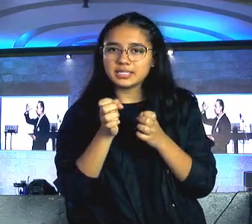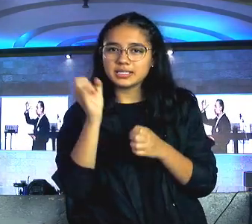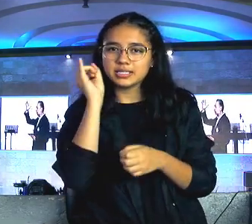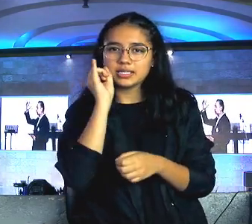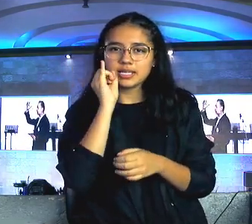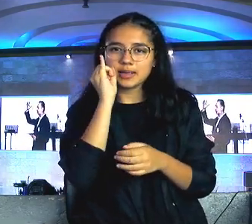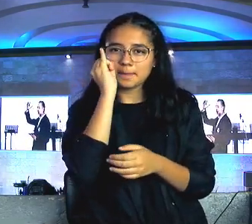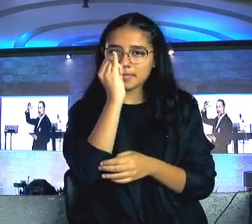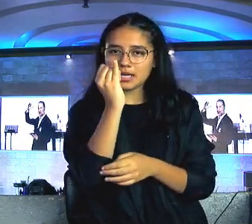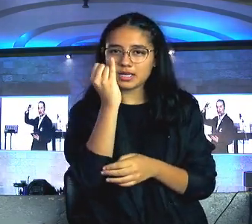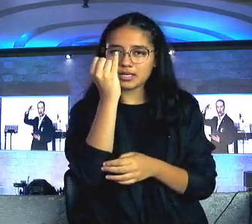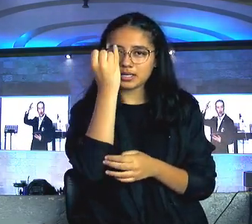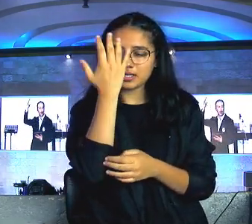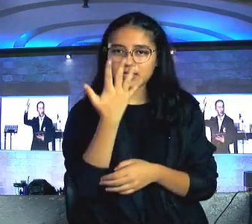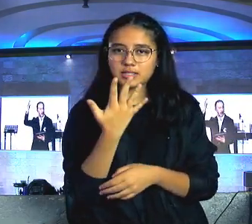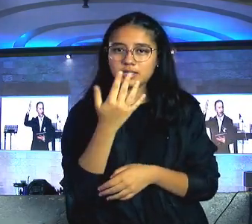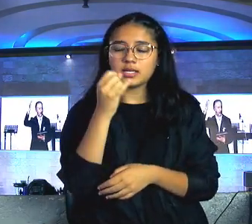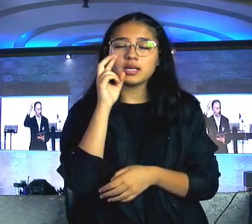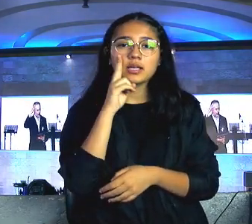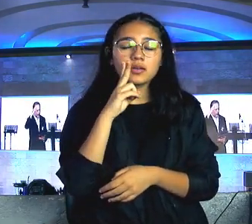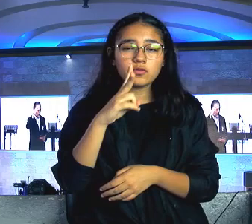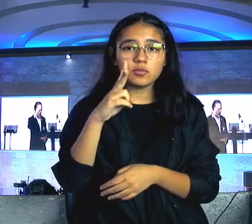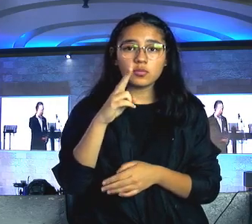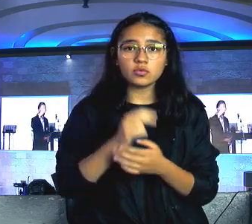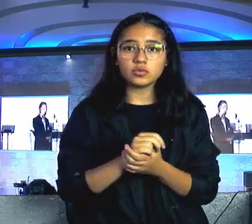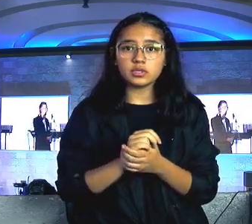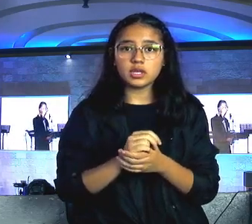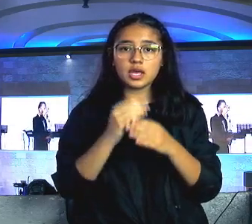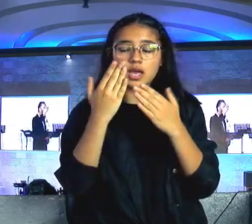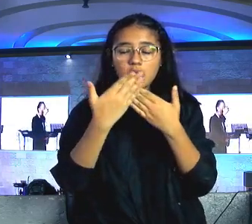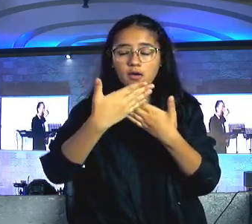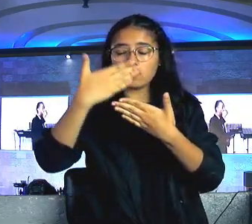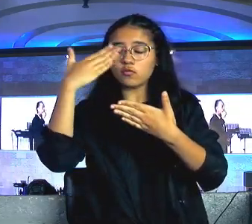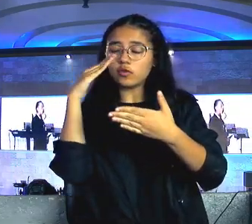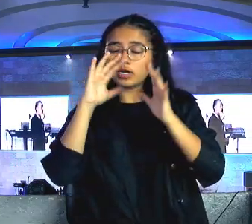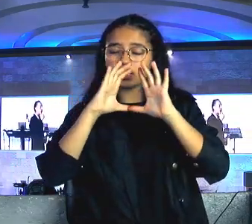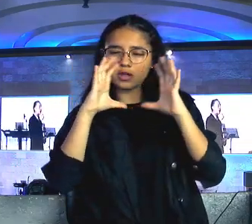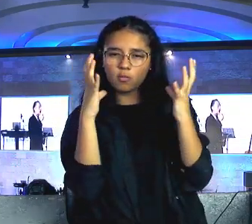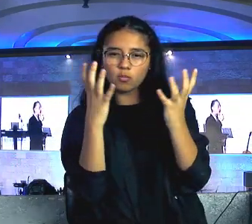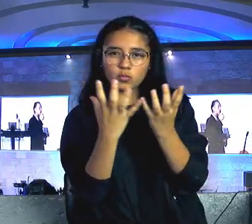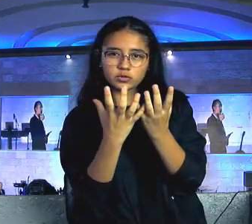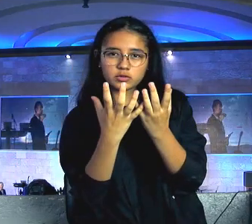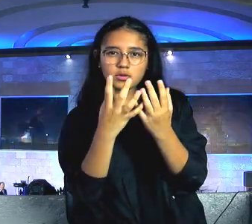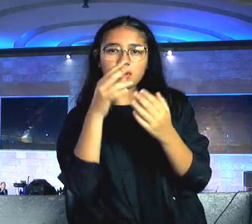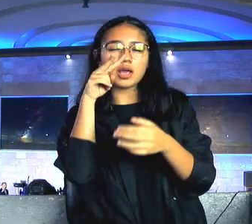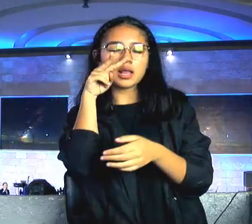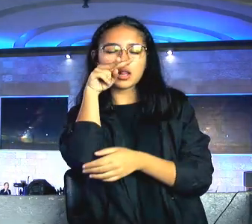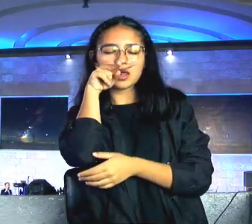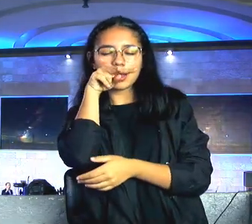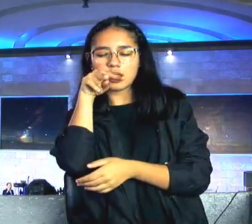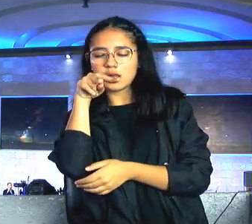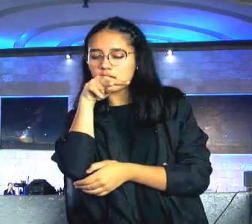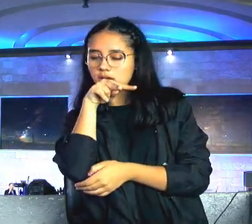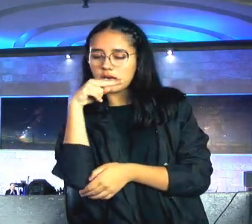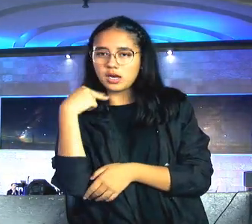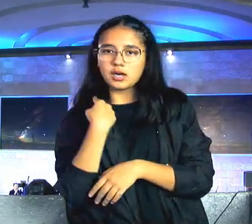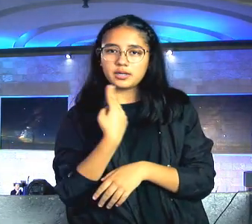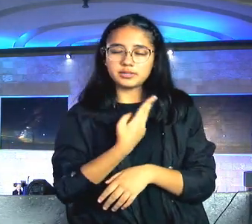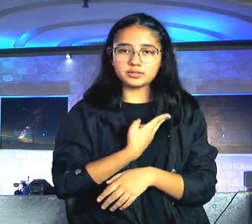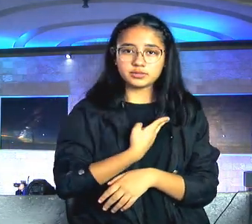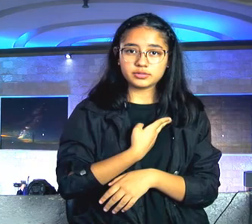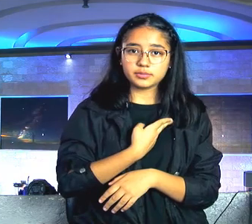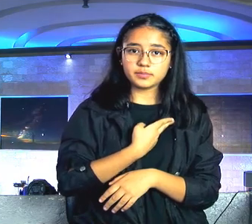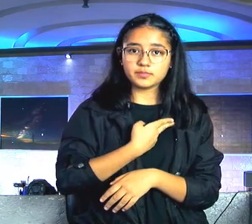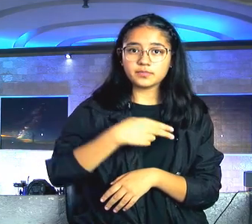Google Maps desde fuera del planeta, y que Dios está en el cielo y nos está viendo así. Pero Él va acercando